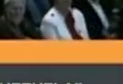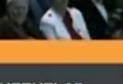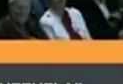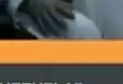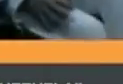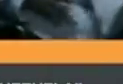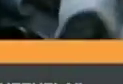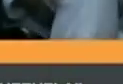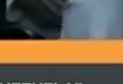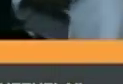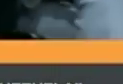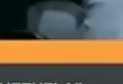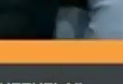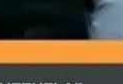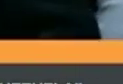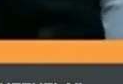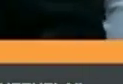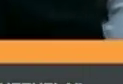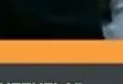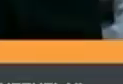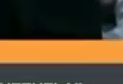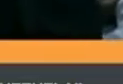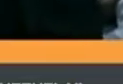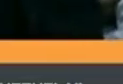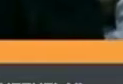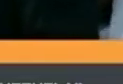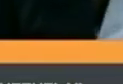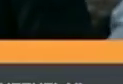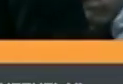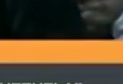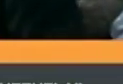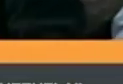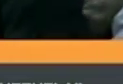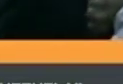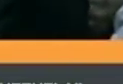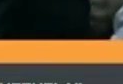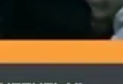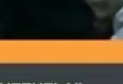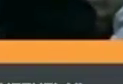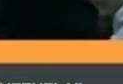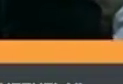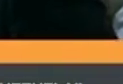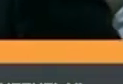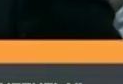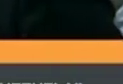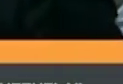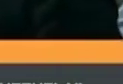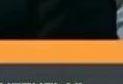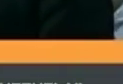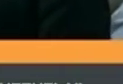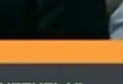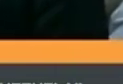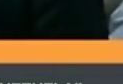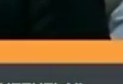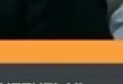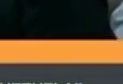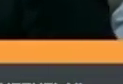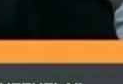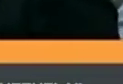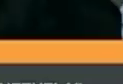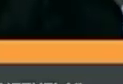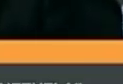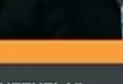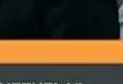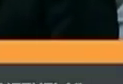Así es, nuestro poder popular, la vocería, porque aquí no hablamos de representación, la vocería del pueblo venezolano en la